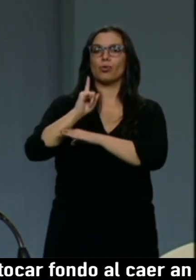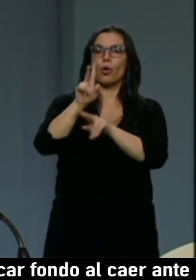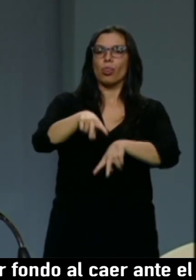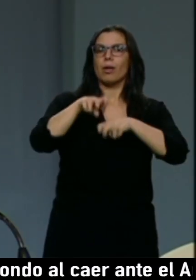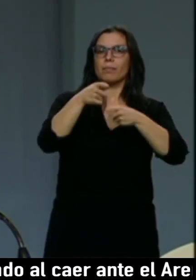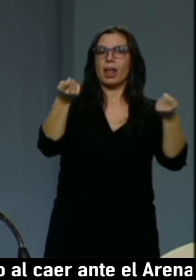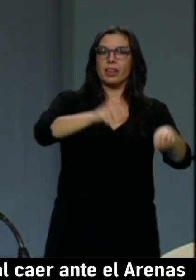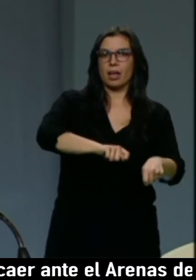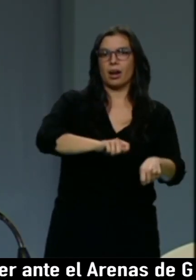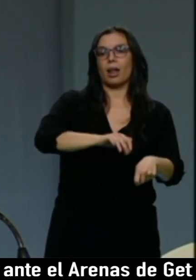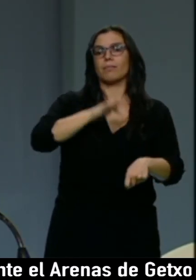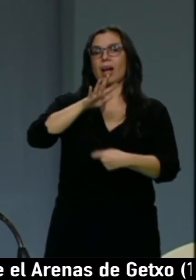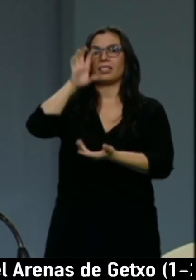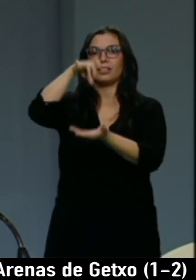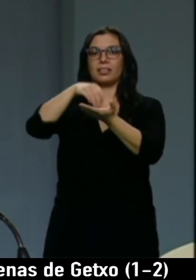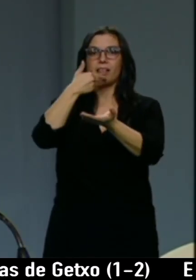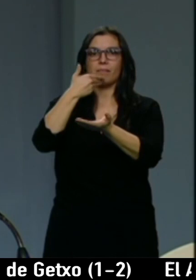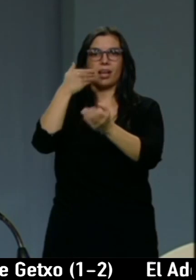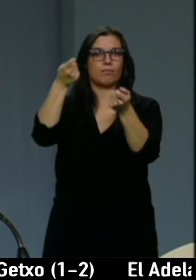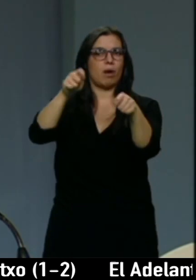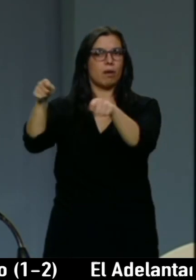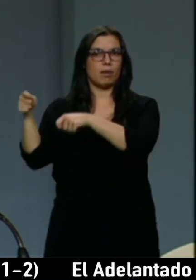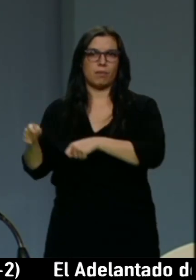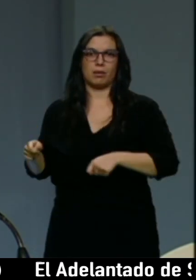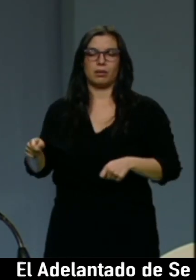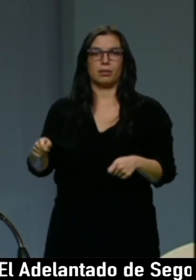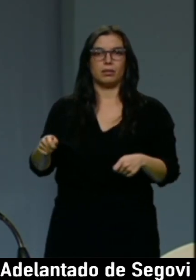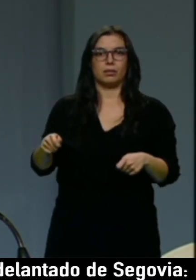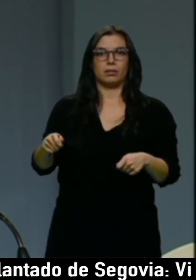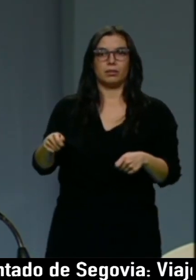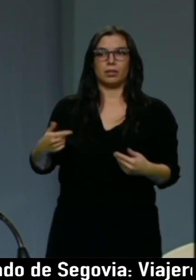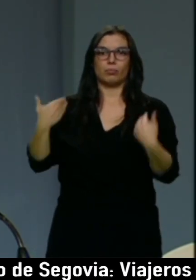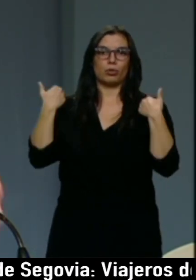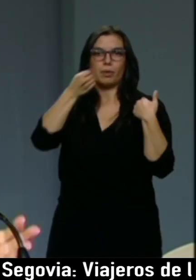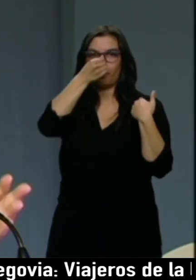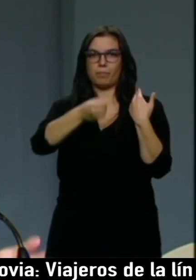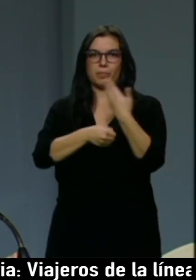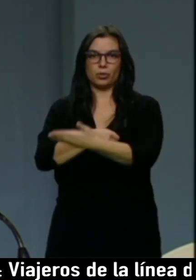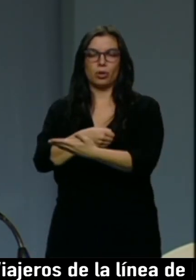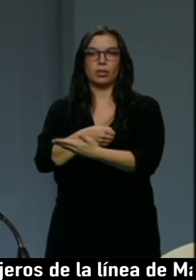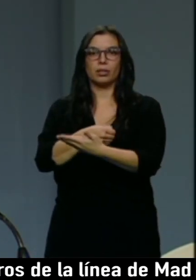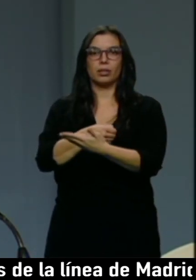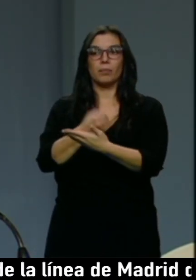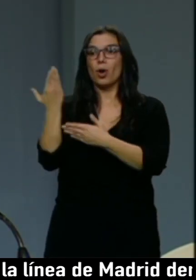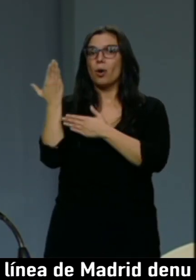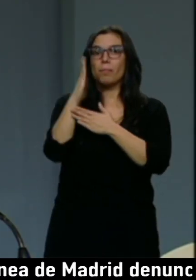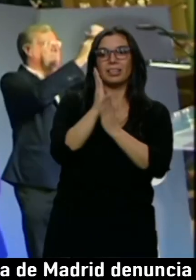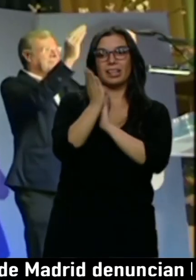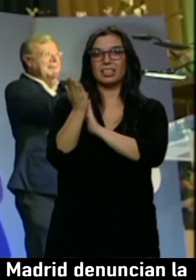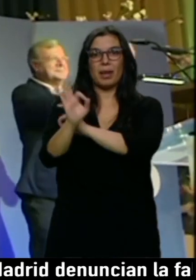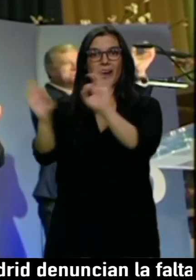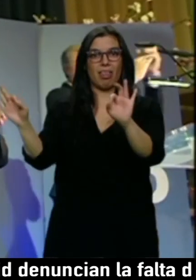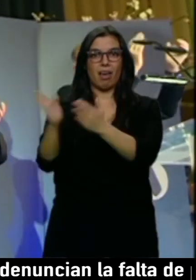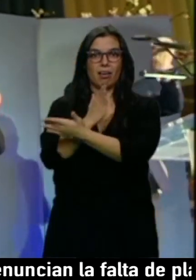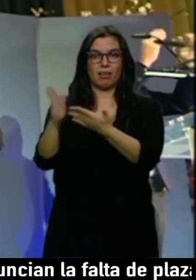y están cerrando las térmicas de la mano del Partido Socialista, sin plantear alternativas a cambio.